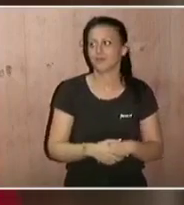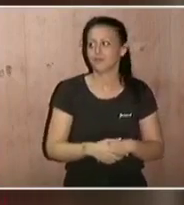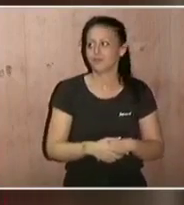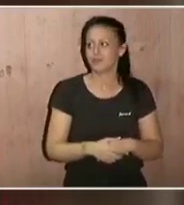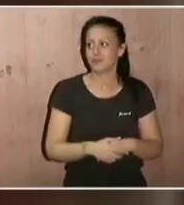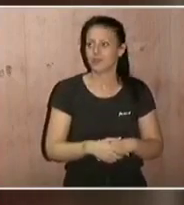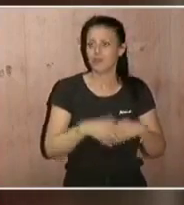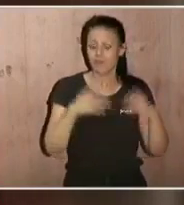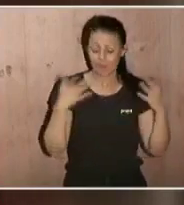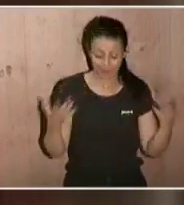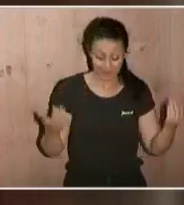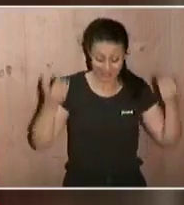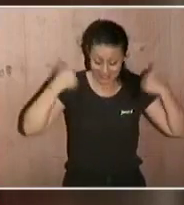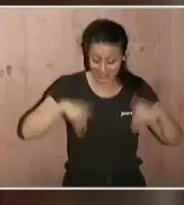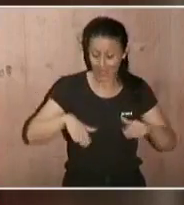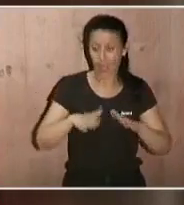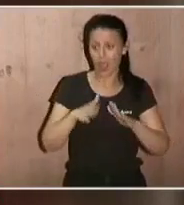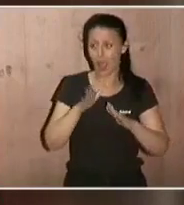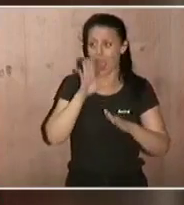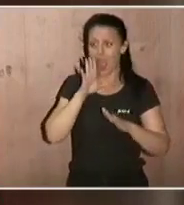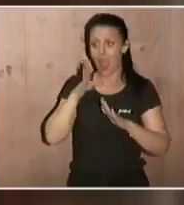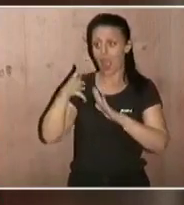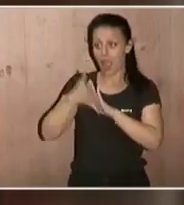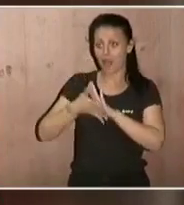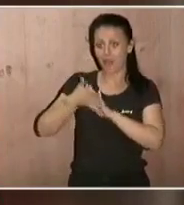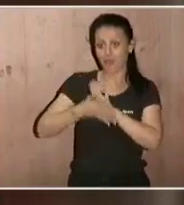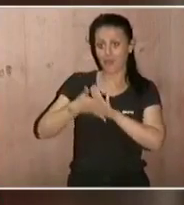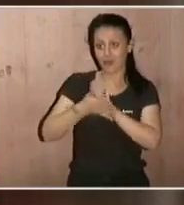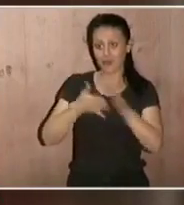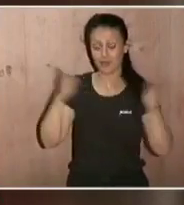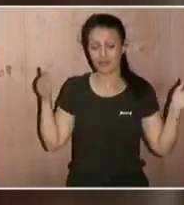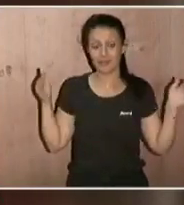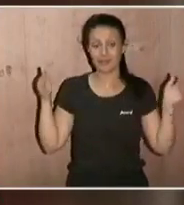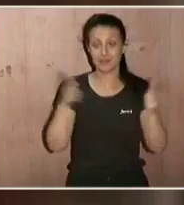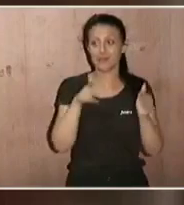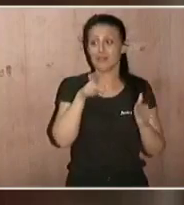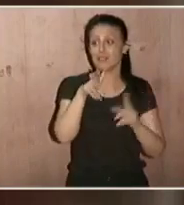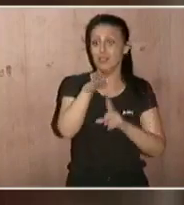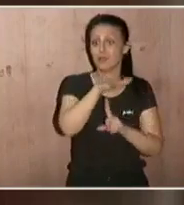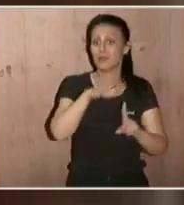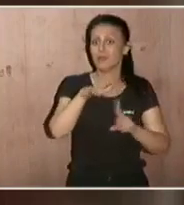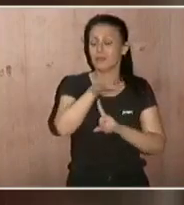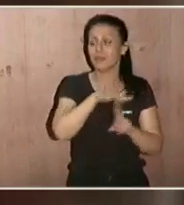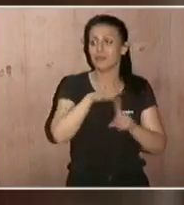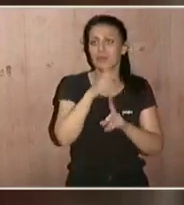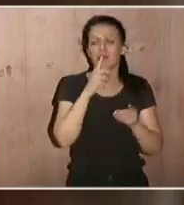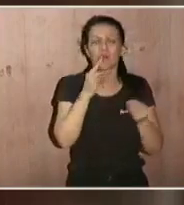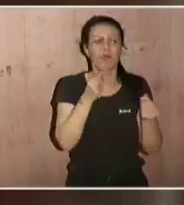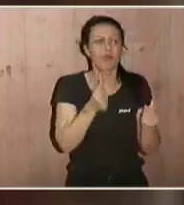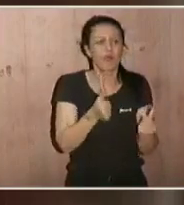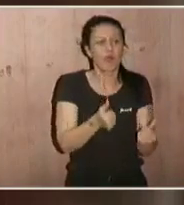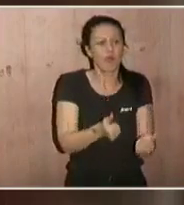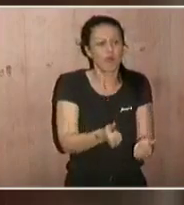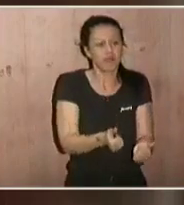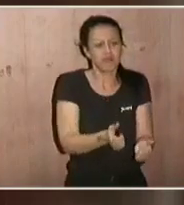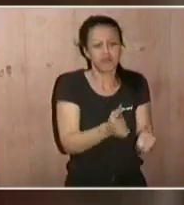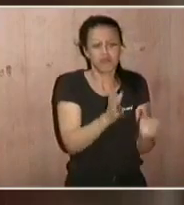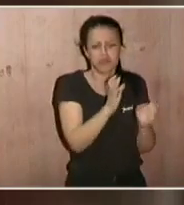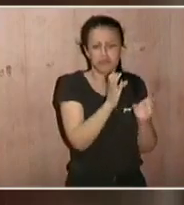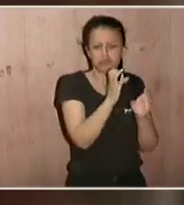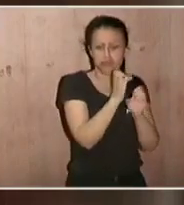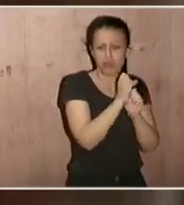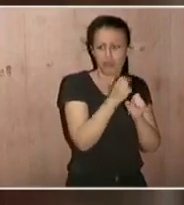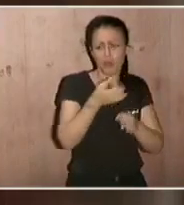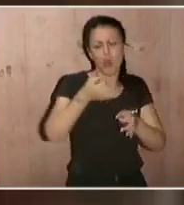Pese a lo indicado, la dedicación al derecho ambiental parece oscurecer indebidamente la del jurista